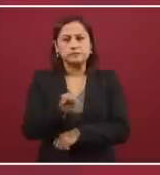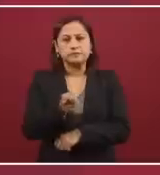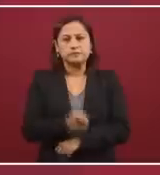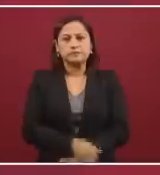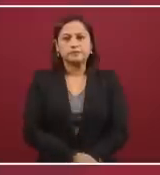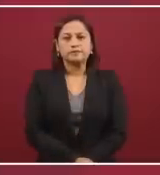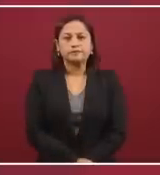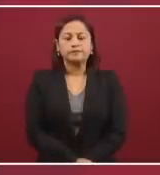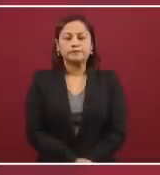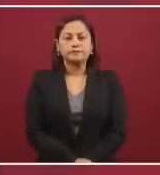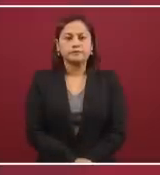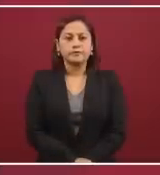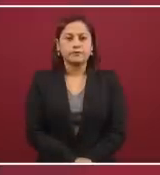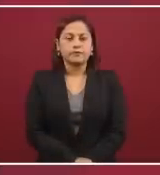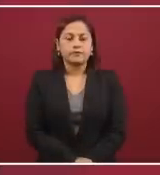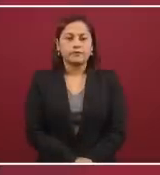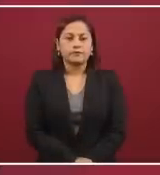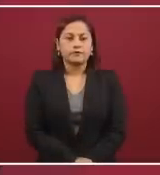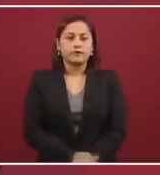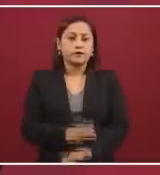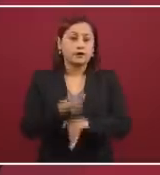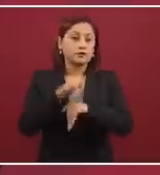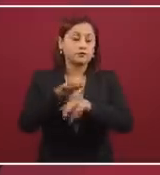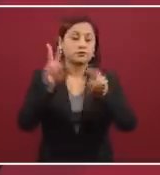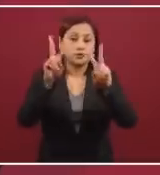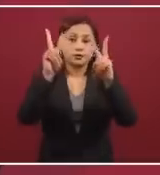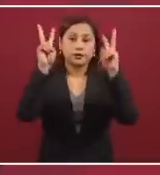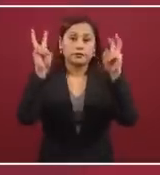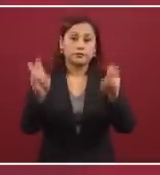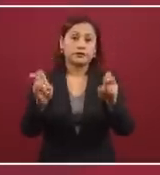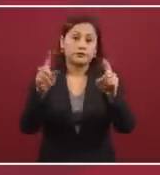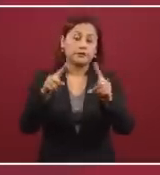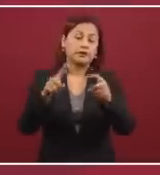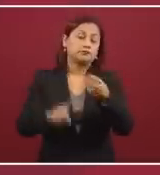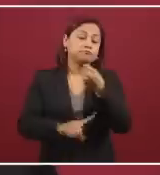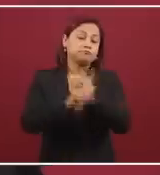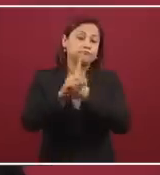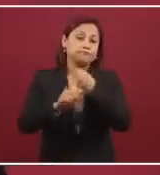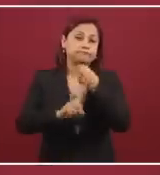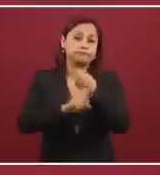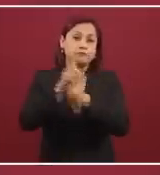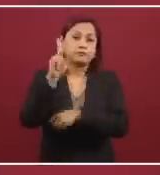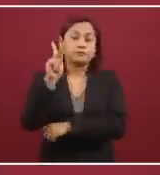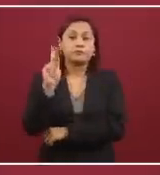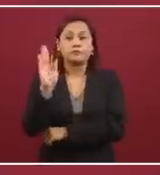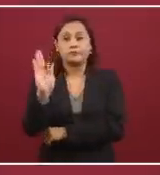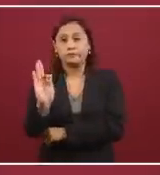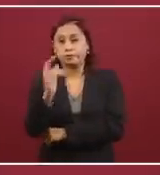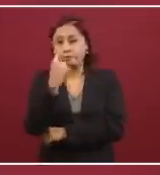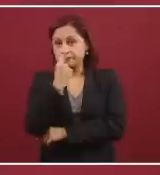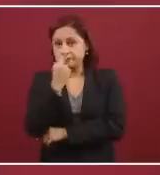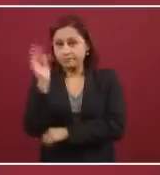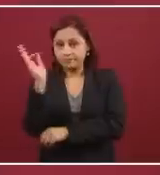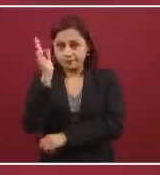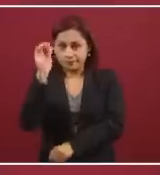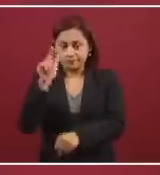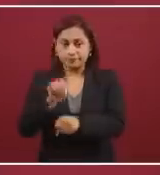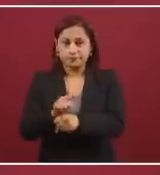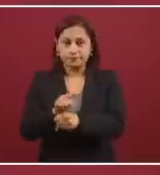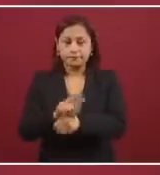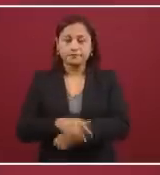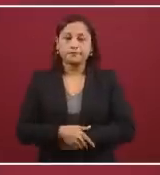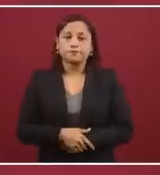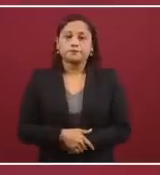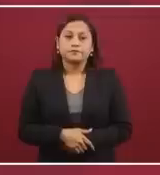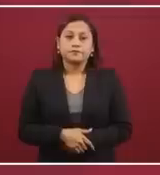el conflicto de la policía federal agradecerle mucho a